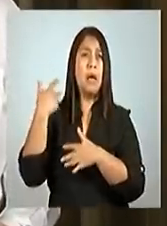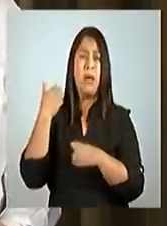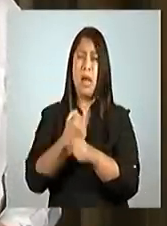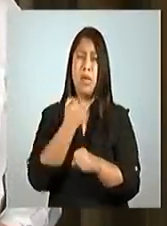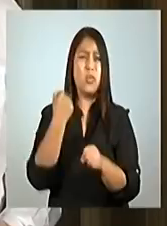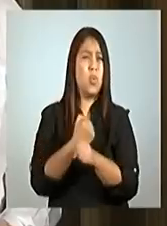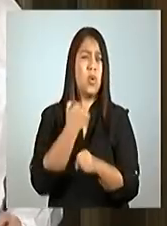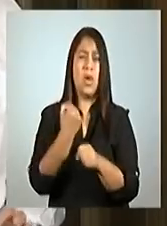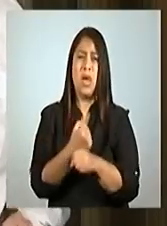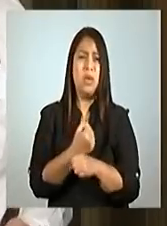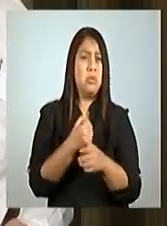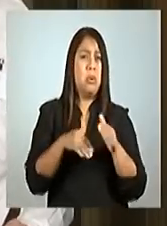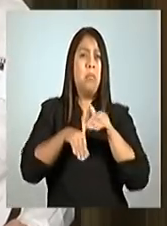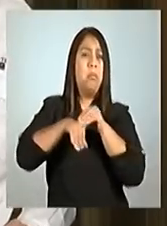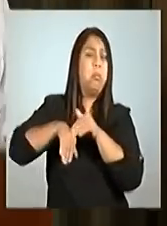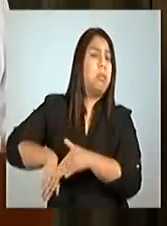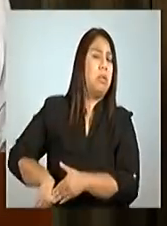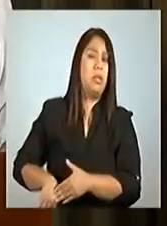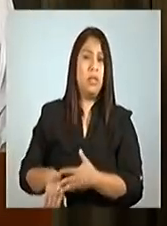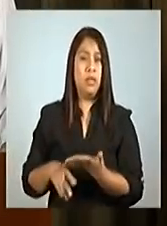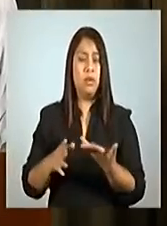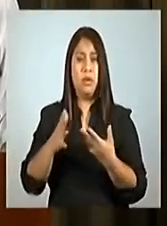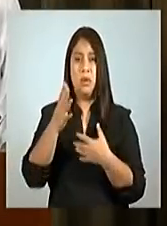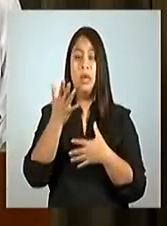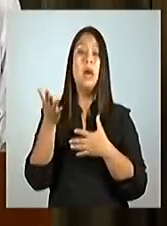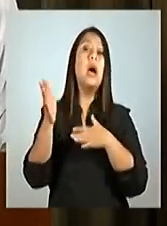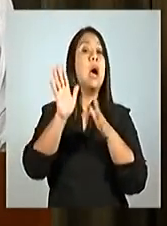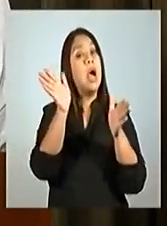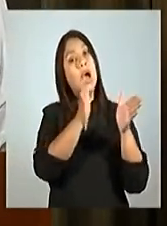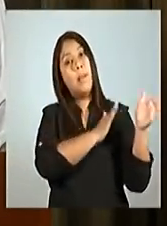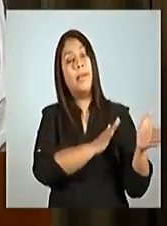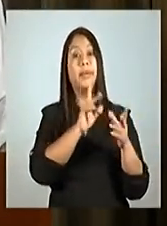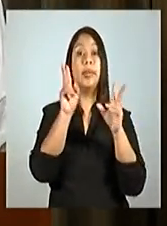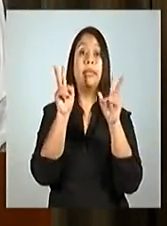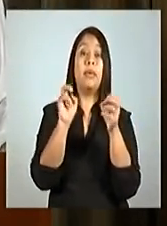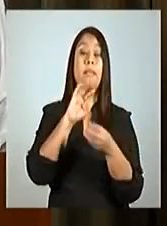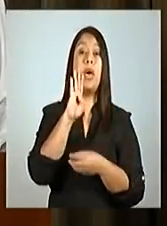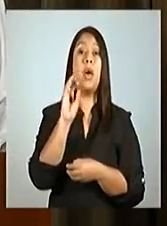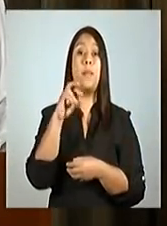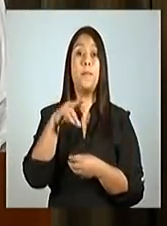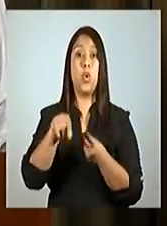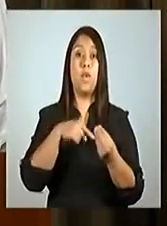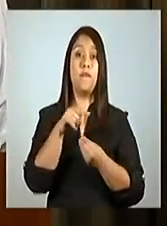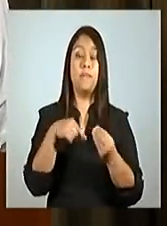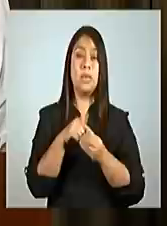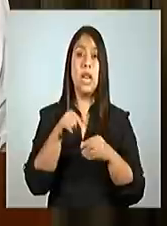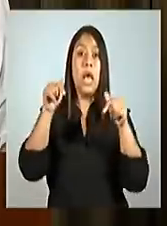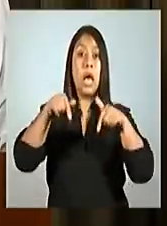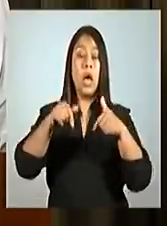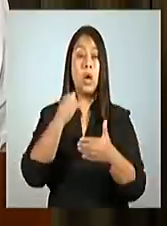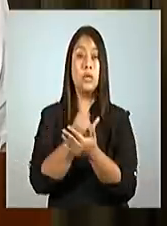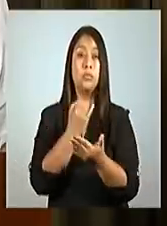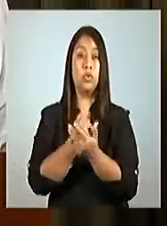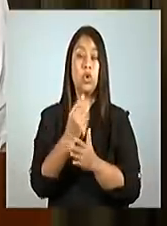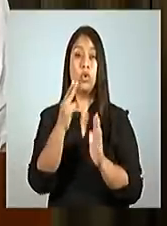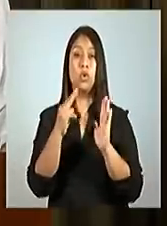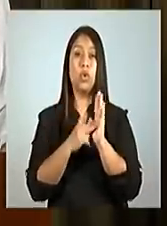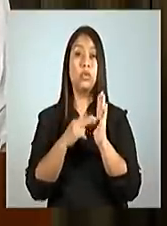durante décadas en el olvido. Con respecto al bono familia, al momento se han inscrito